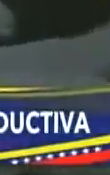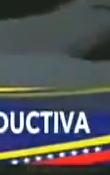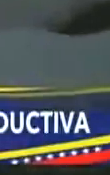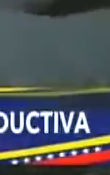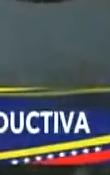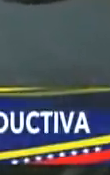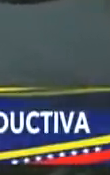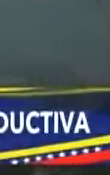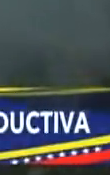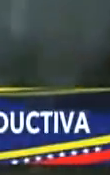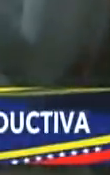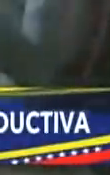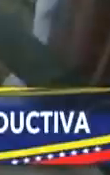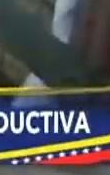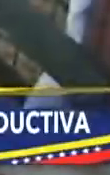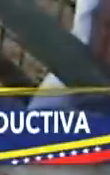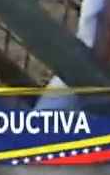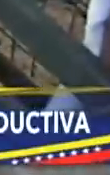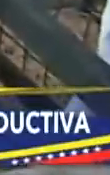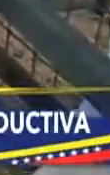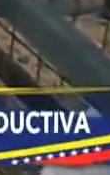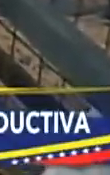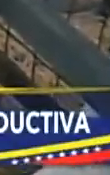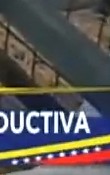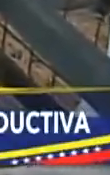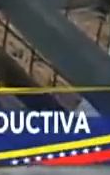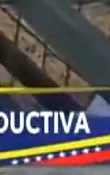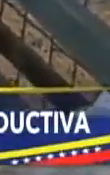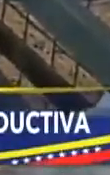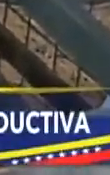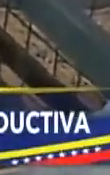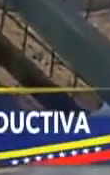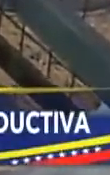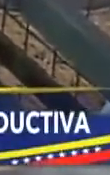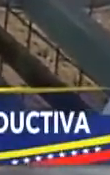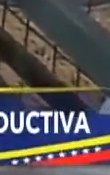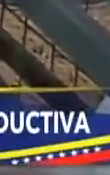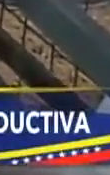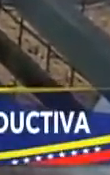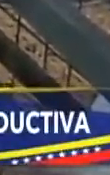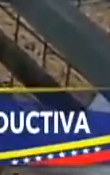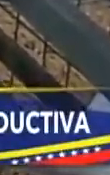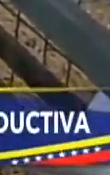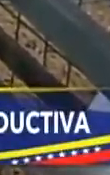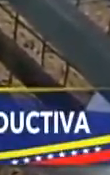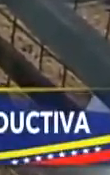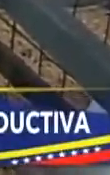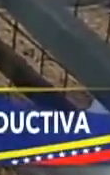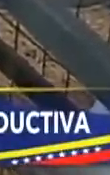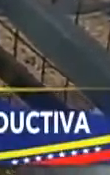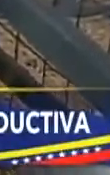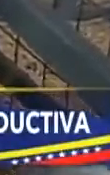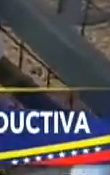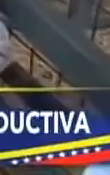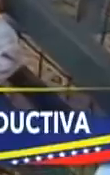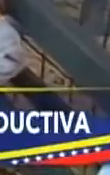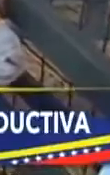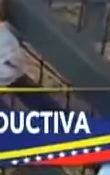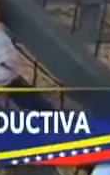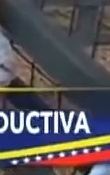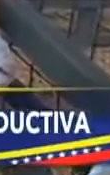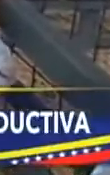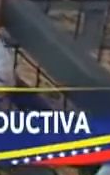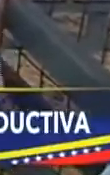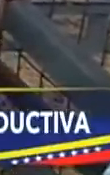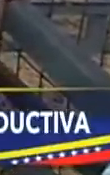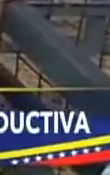una raza, señor presidente, que se llama Guay Dorper, Dorper Blanco, y este es el Dorper. Son originarios de Sudáfrica y son especialistas